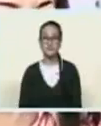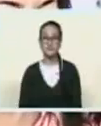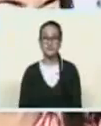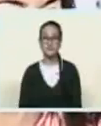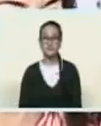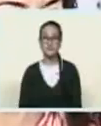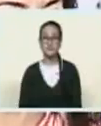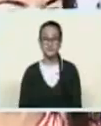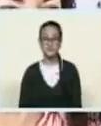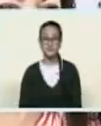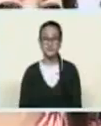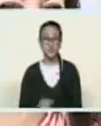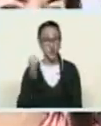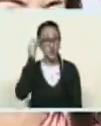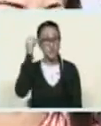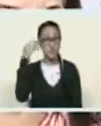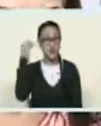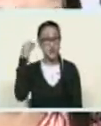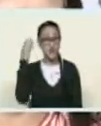¿Cómo te quedó el ojo?